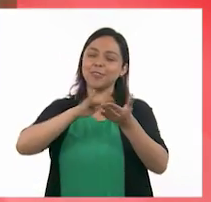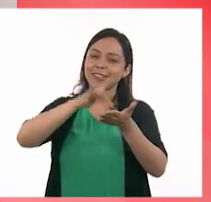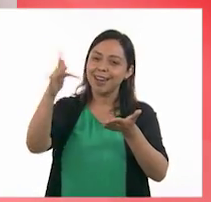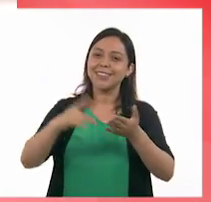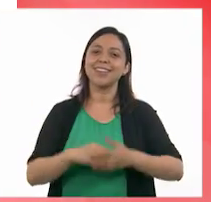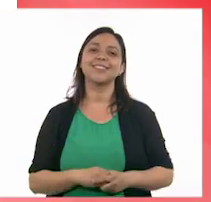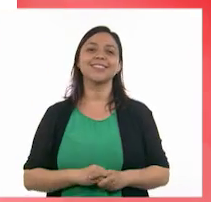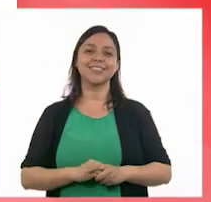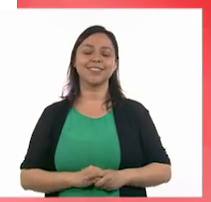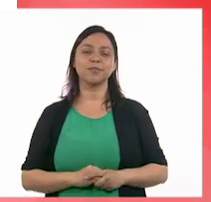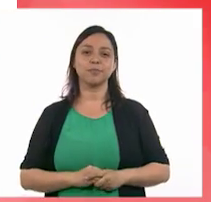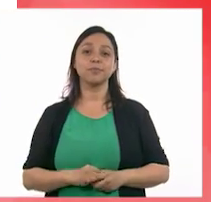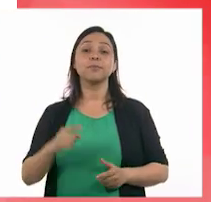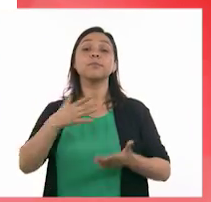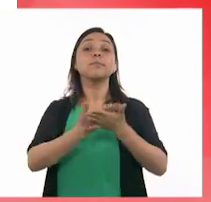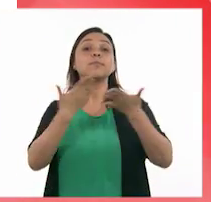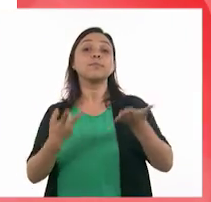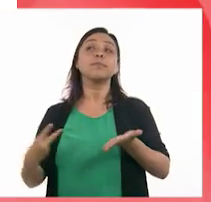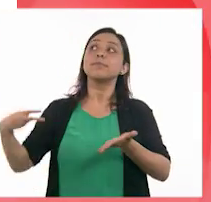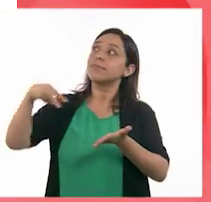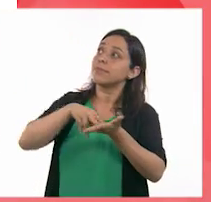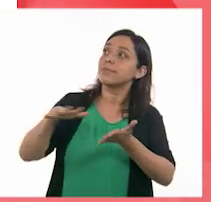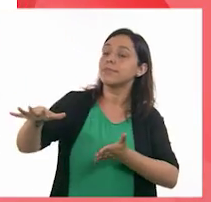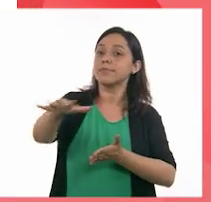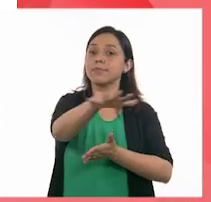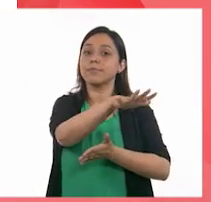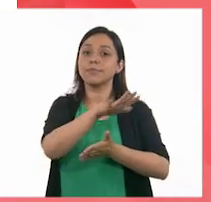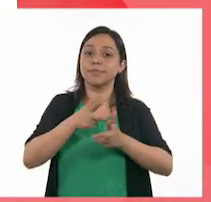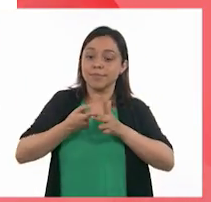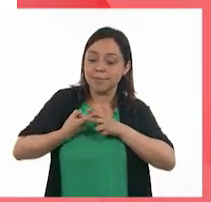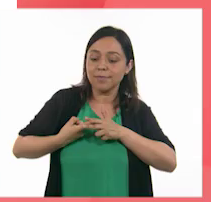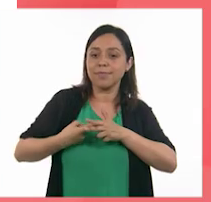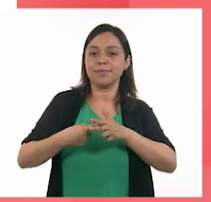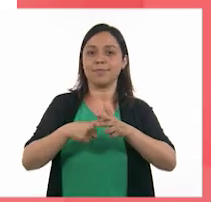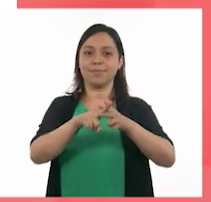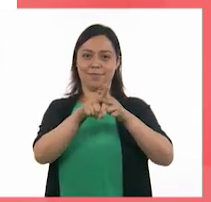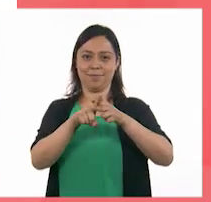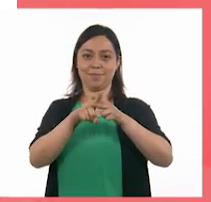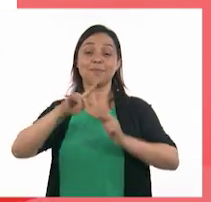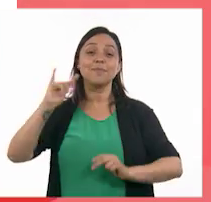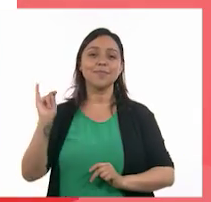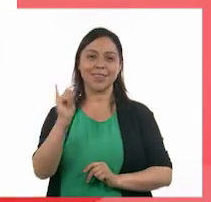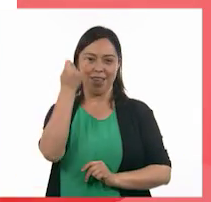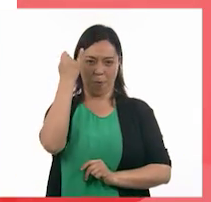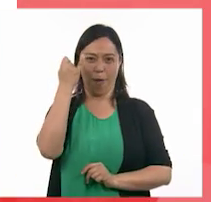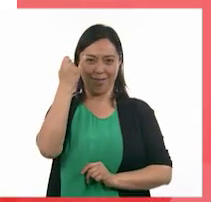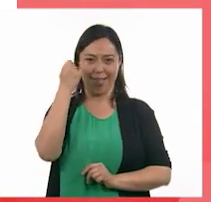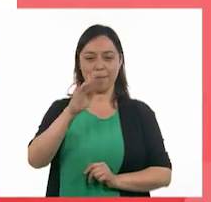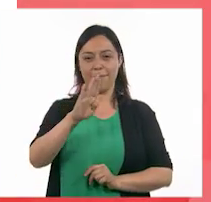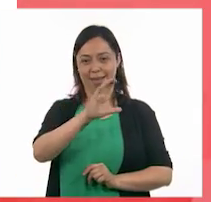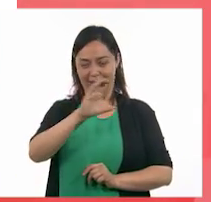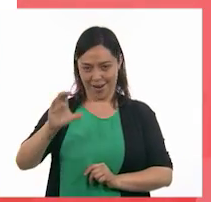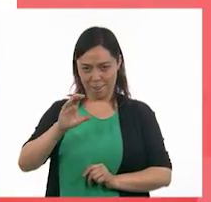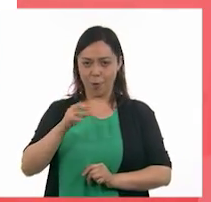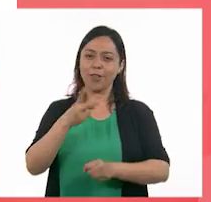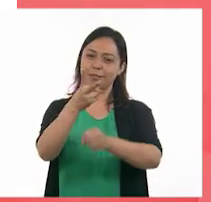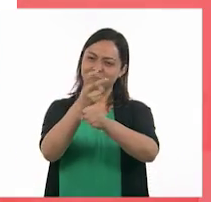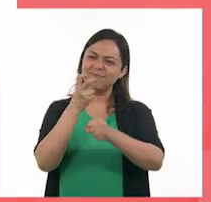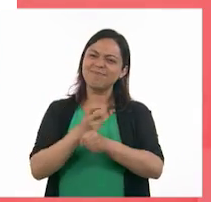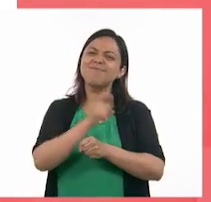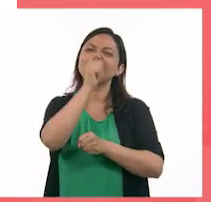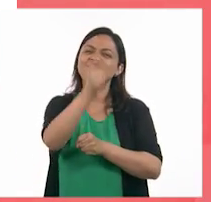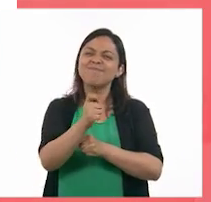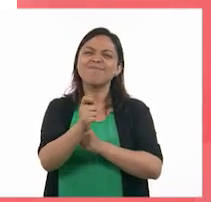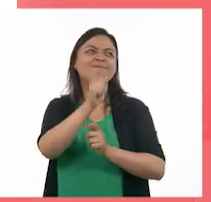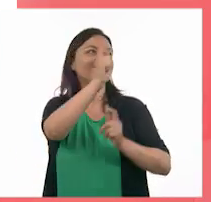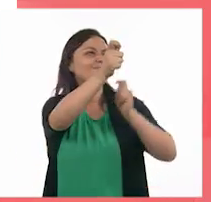Gracias. Nos encontramos en donde inicia la patria, en Tijuana, Baja California. Te invitamos a conocer